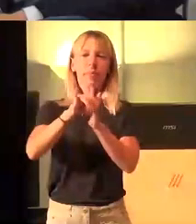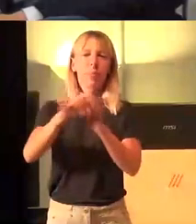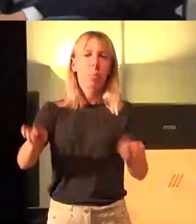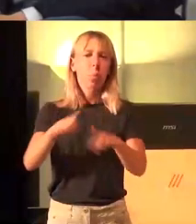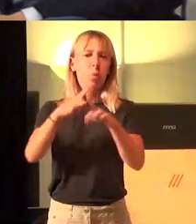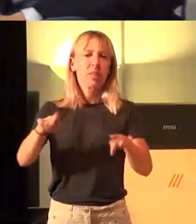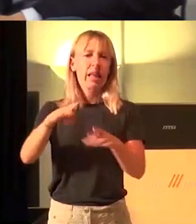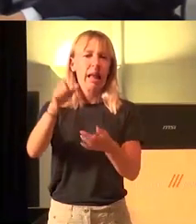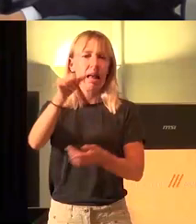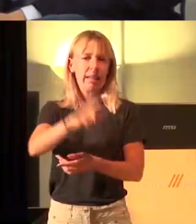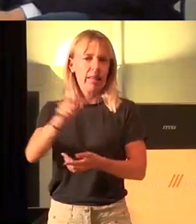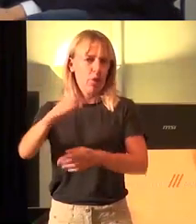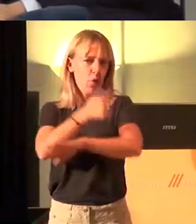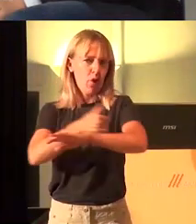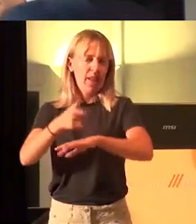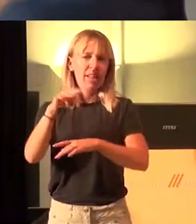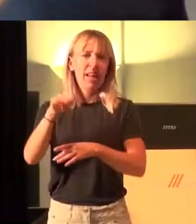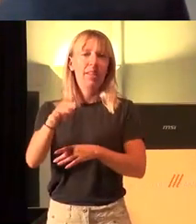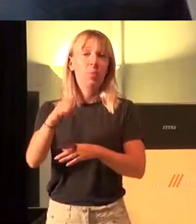música a la ciudadanía, ¿no? Que es